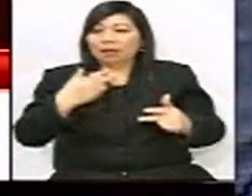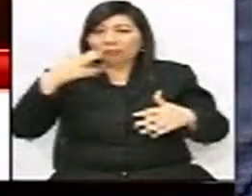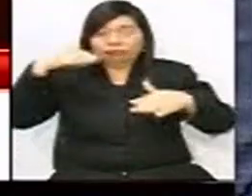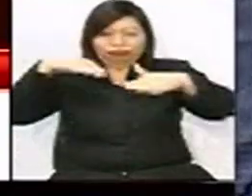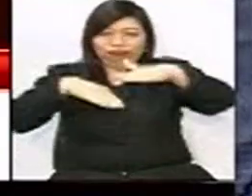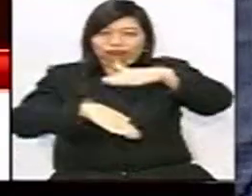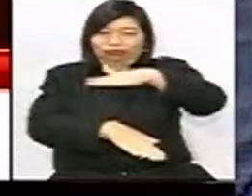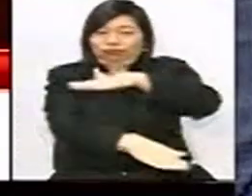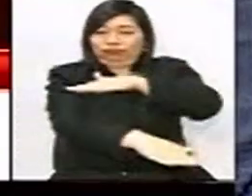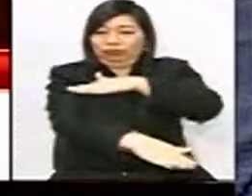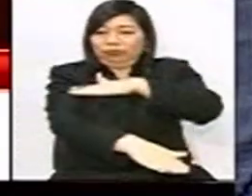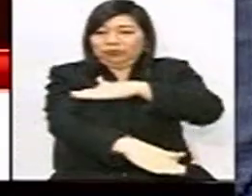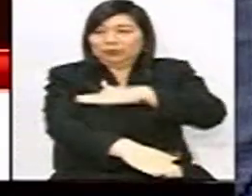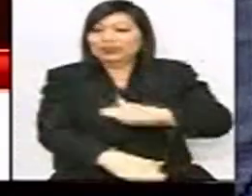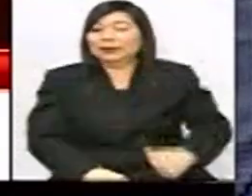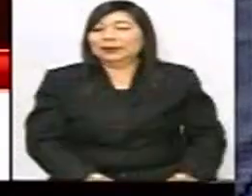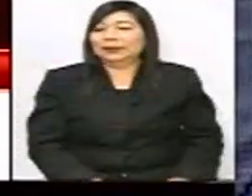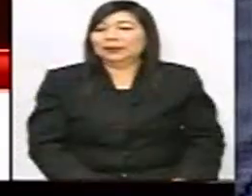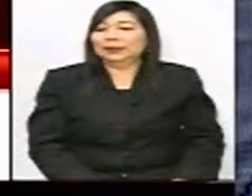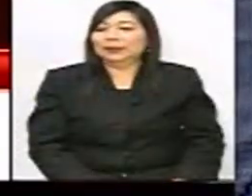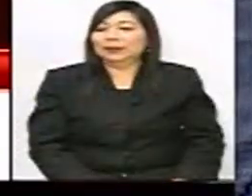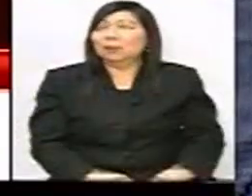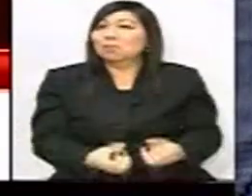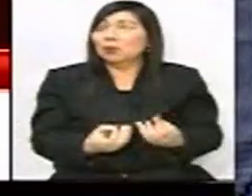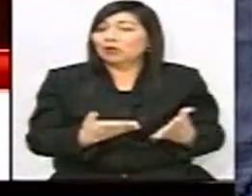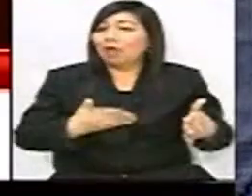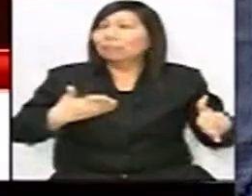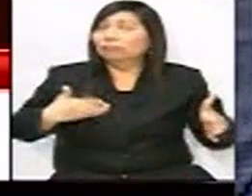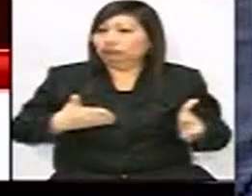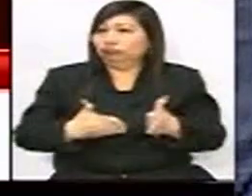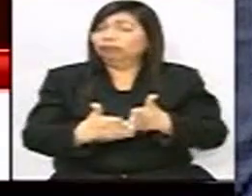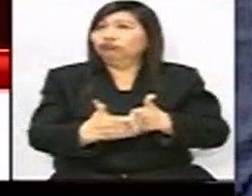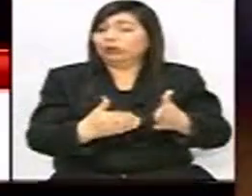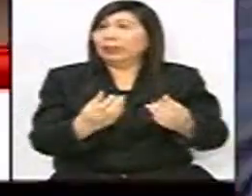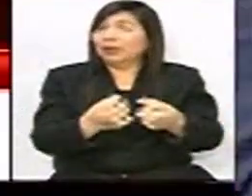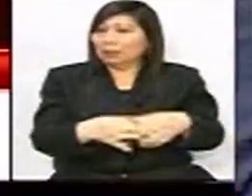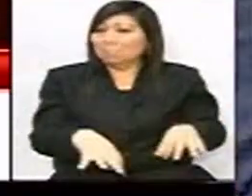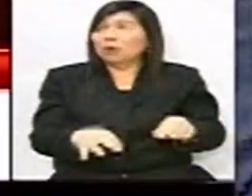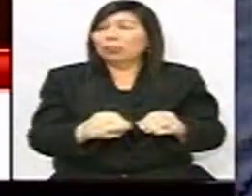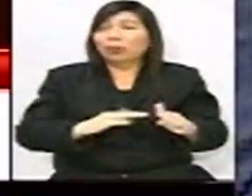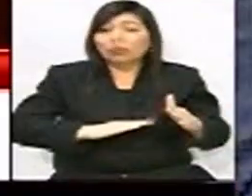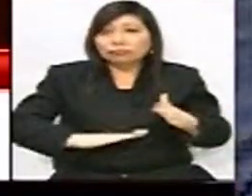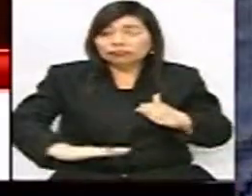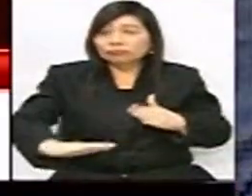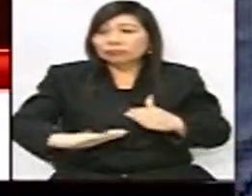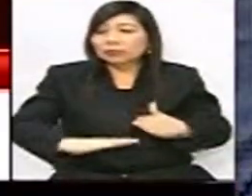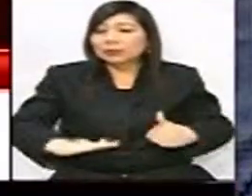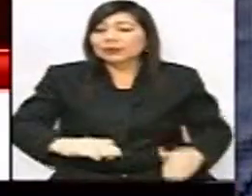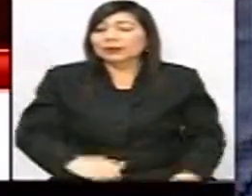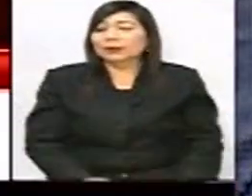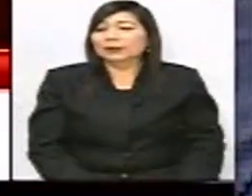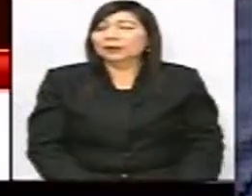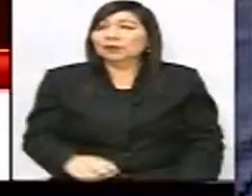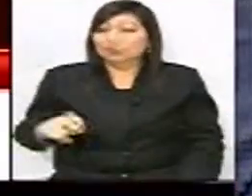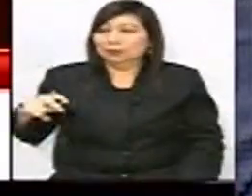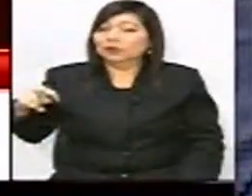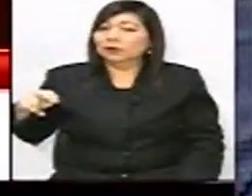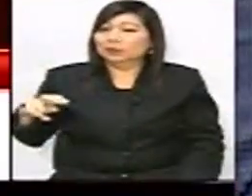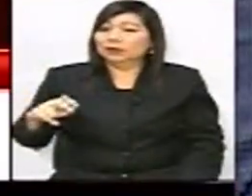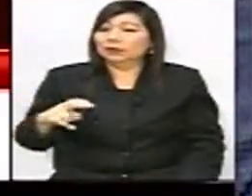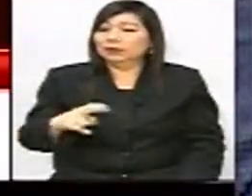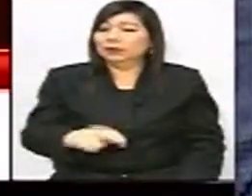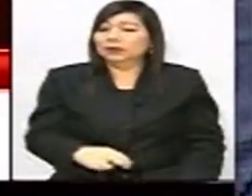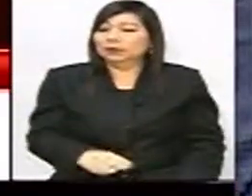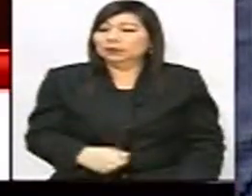Expresa de Paseo de la República, muchas avenidas importantes, pistas y veredas, escaleras